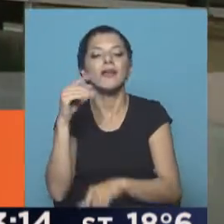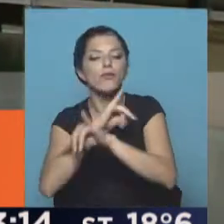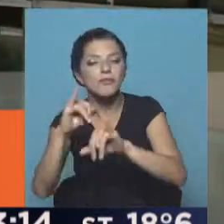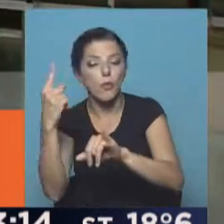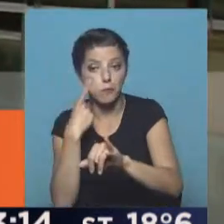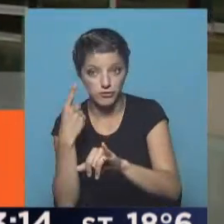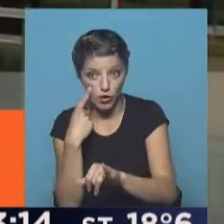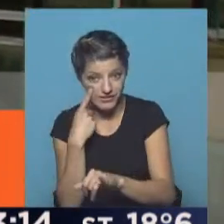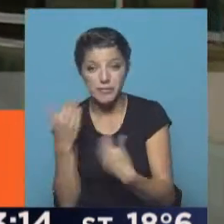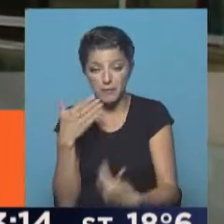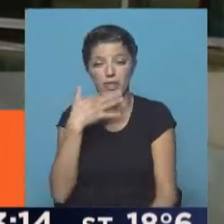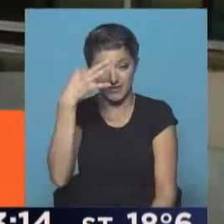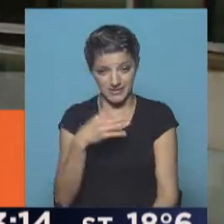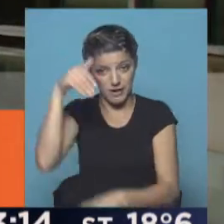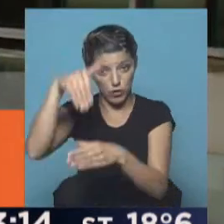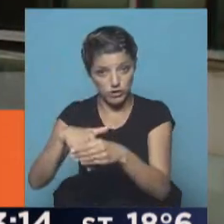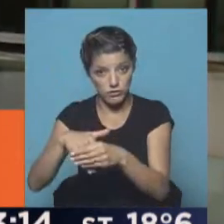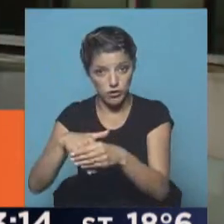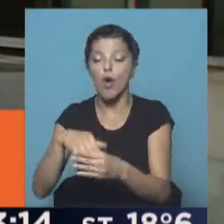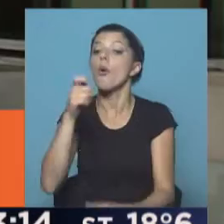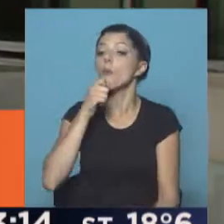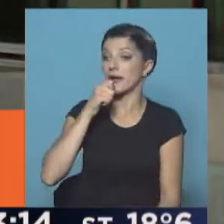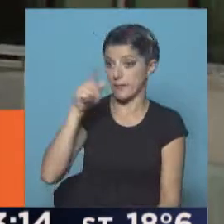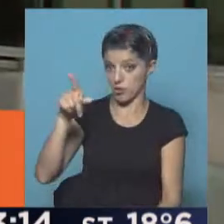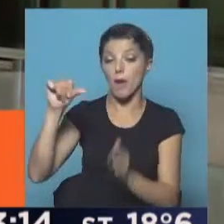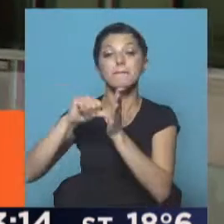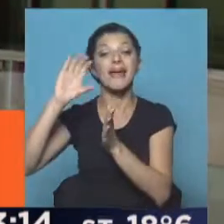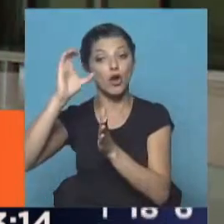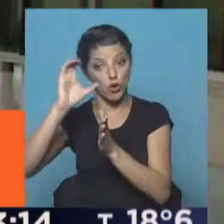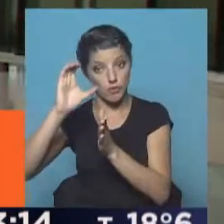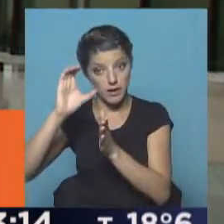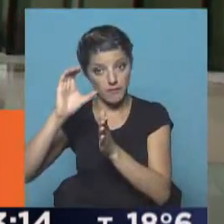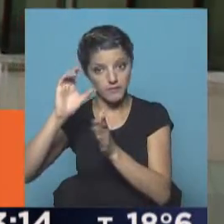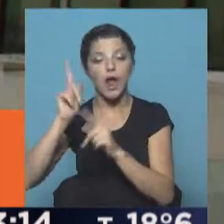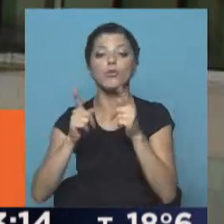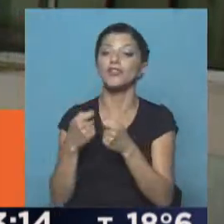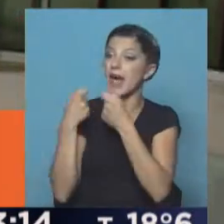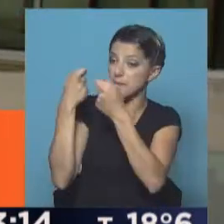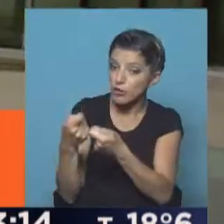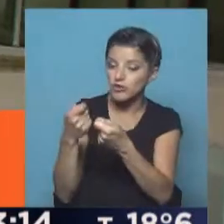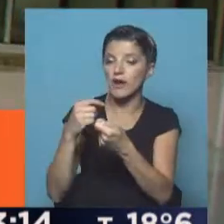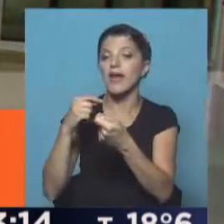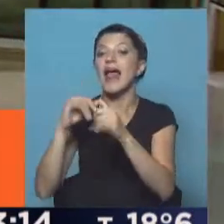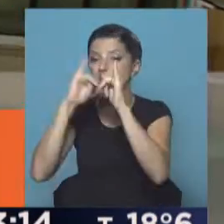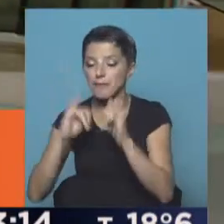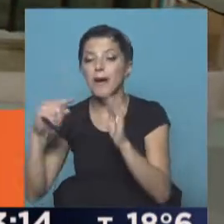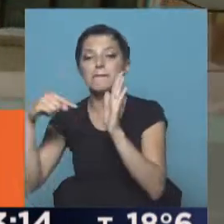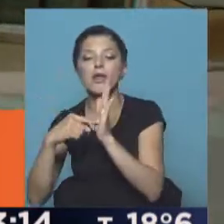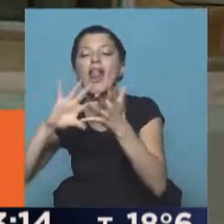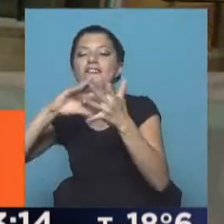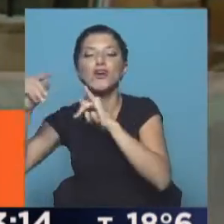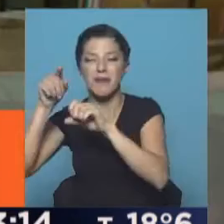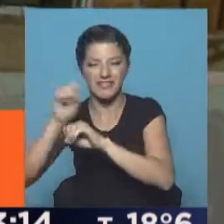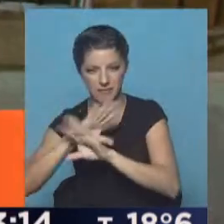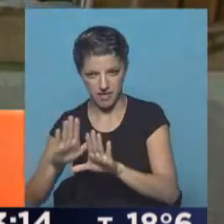las cuestiones, los distintos motivos para el caso colombiano que habría para apoyar alguna forma de paz o alguna otra forma de paz. Ese es el laburo de los representantes,